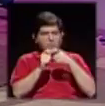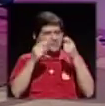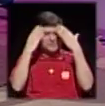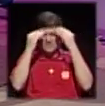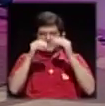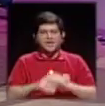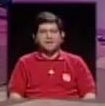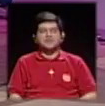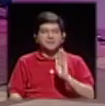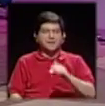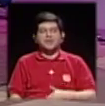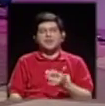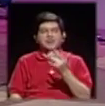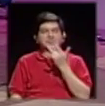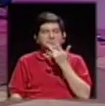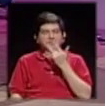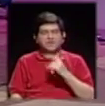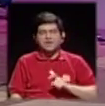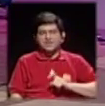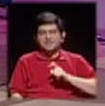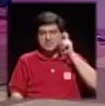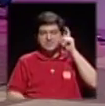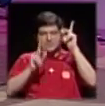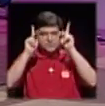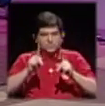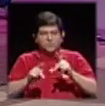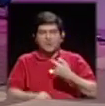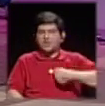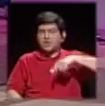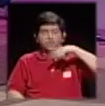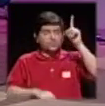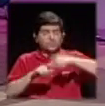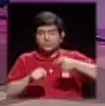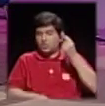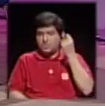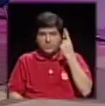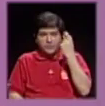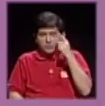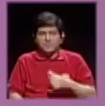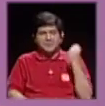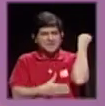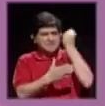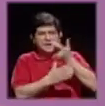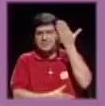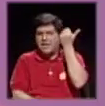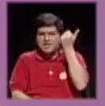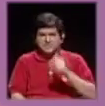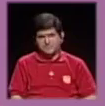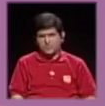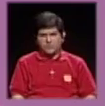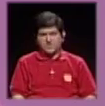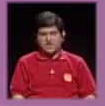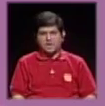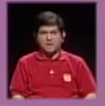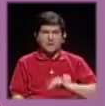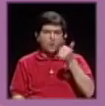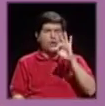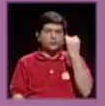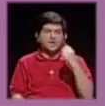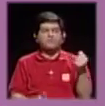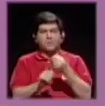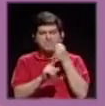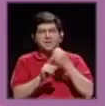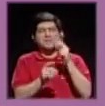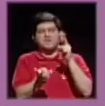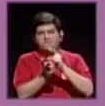la orientación sexual de las personas. Eso no nos permite entender por qué fueron asesinadas. Forma de violencia